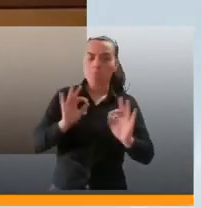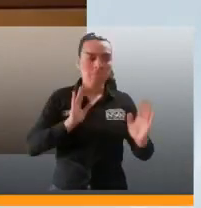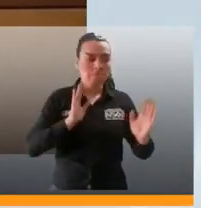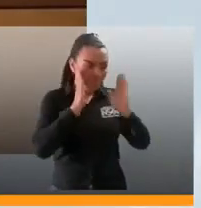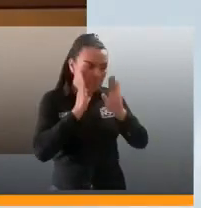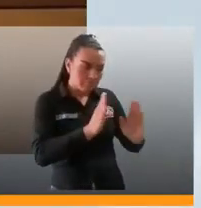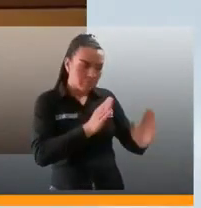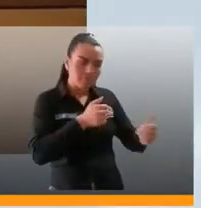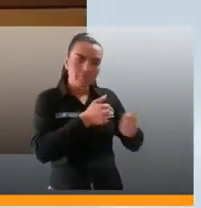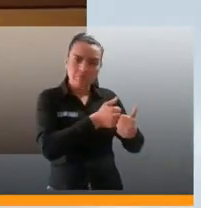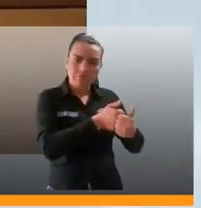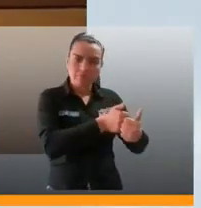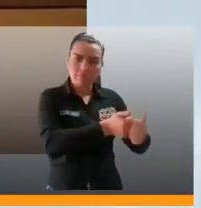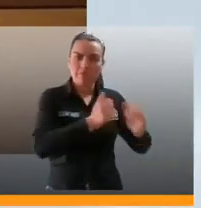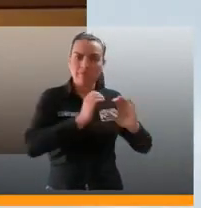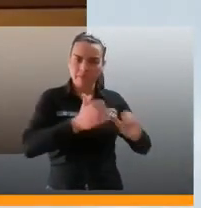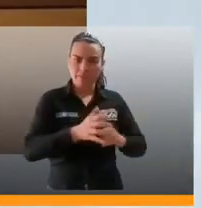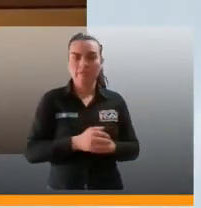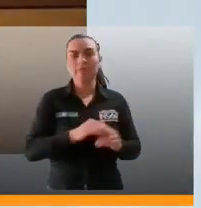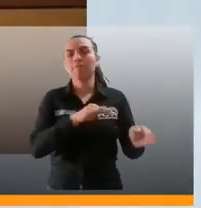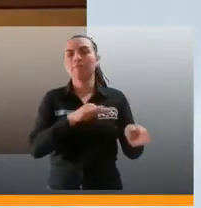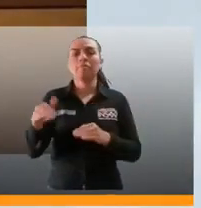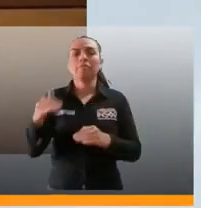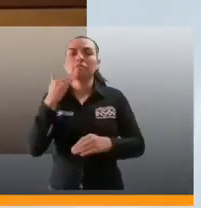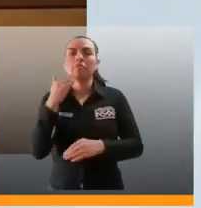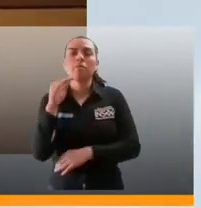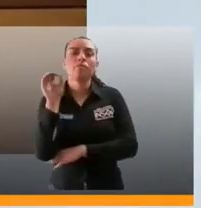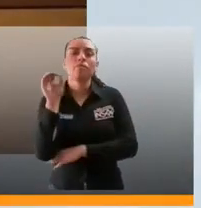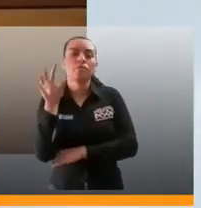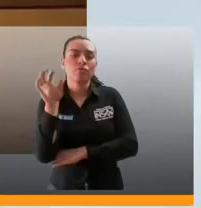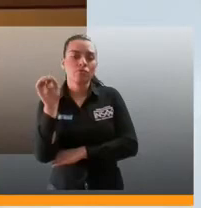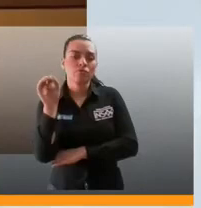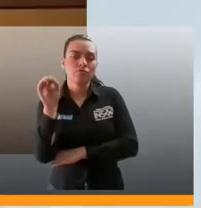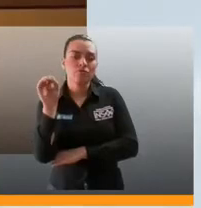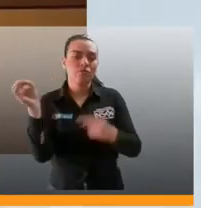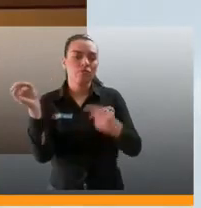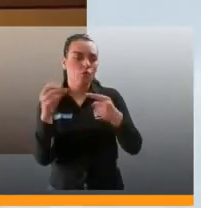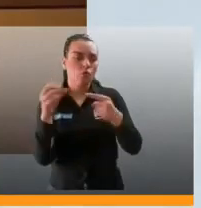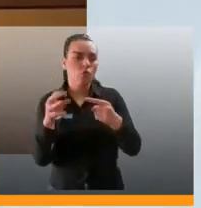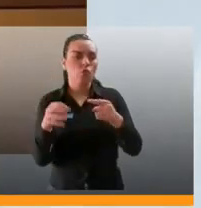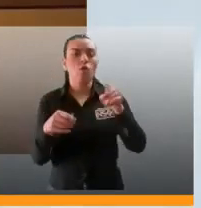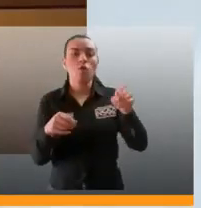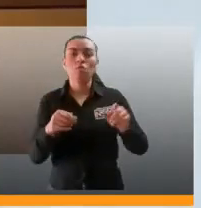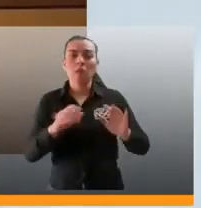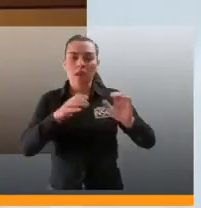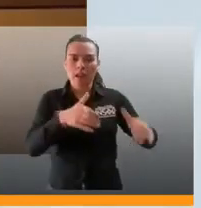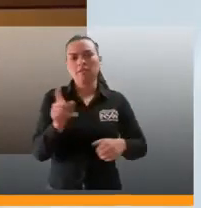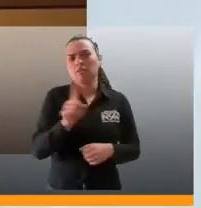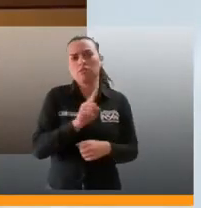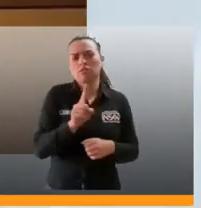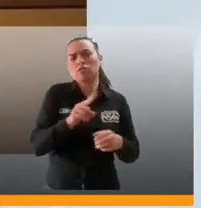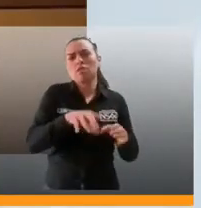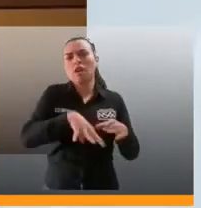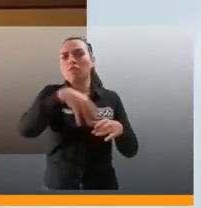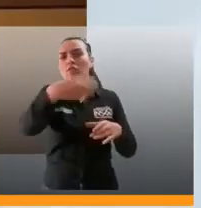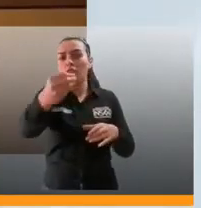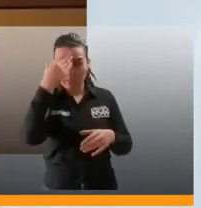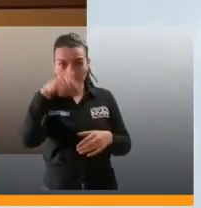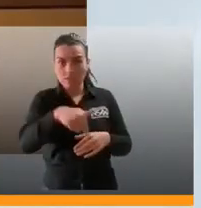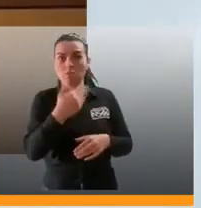por ejemplo, actividades de foros asincrónicos. A veces los estudiantes en clase son tímidos para hablar, pero